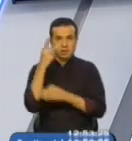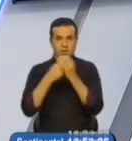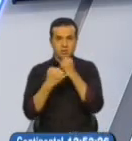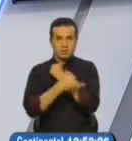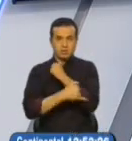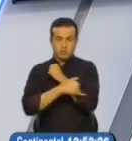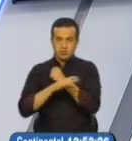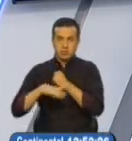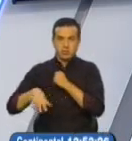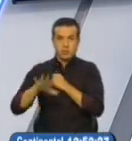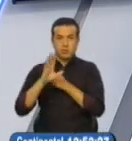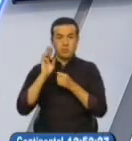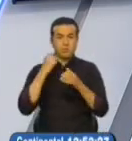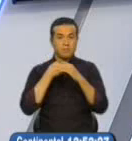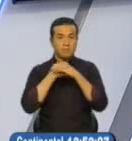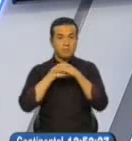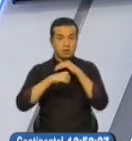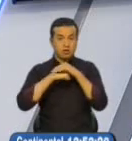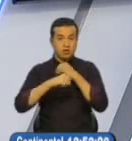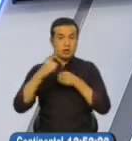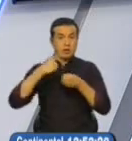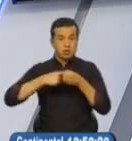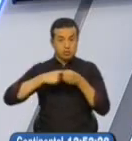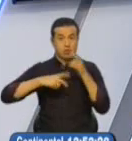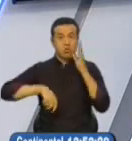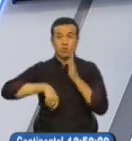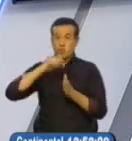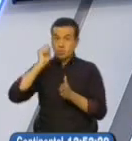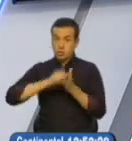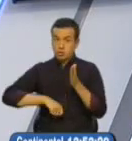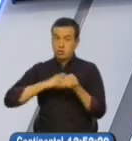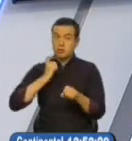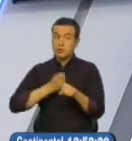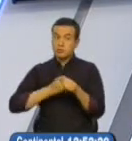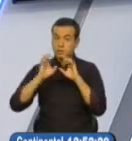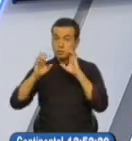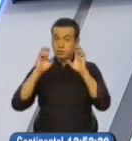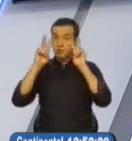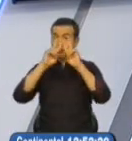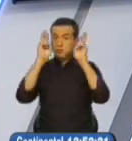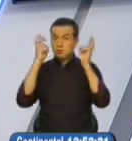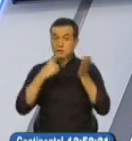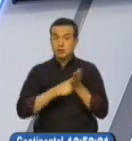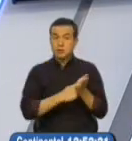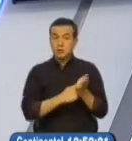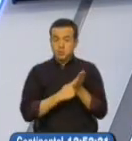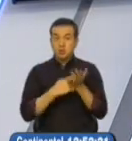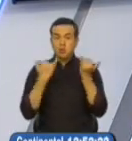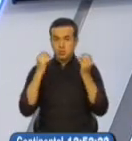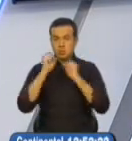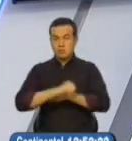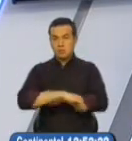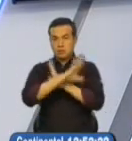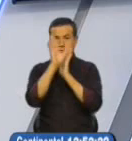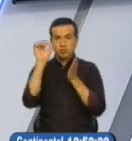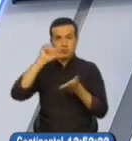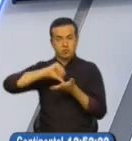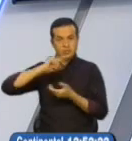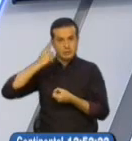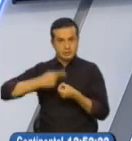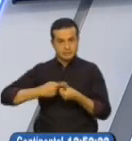naciones. El Metro de Quito es el contrato específico sobre el que se conversó en una cita realizada esta mañana en la ciudad de